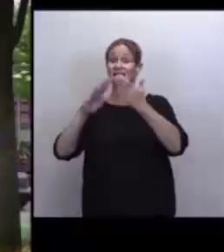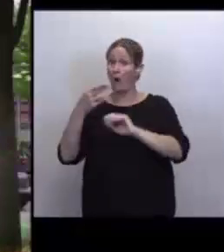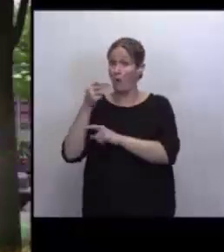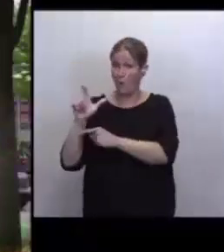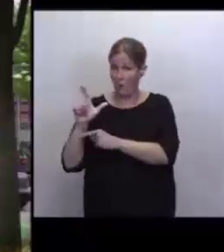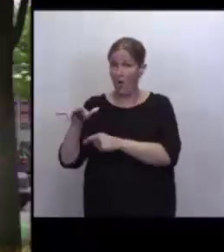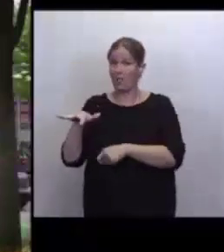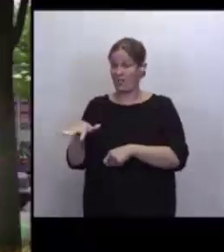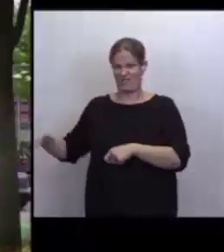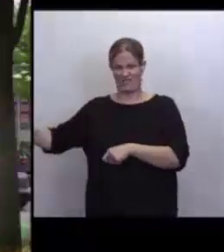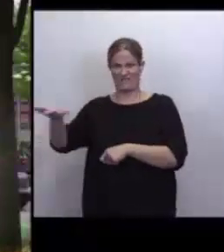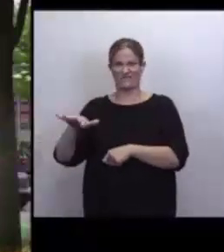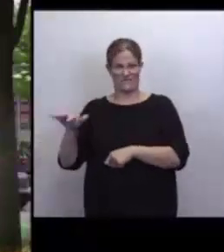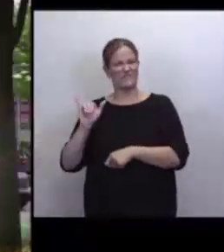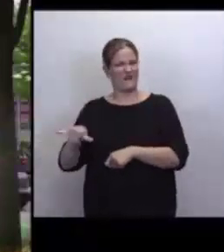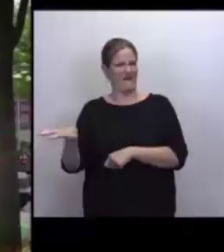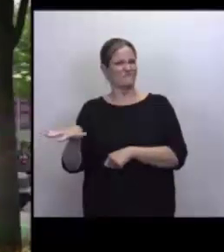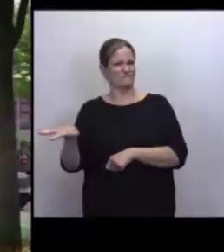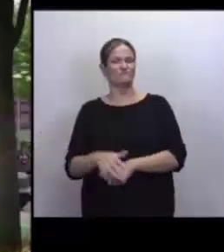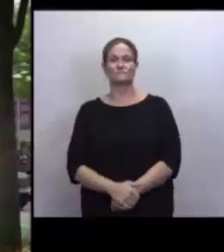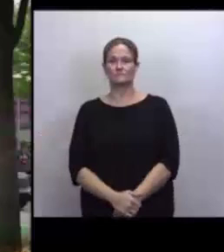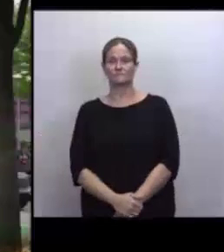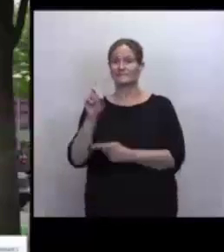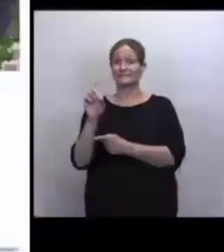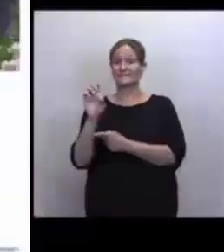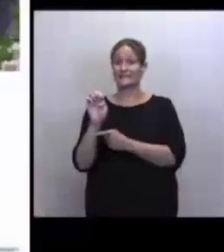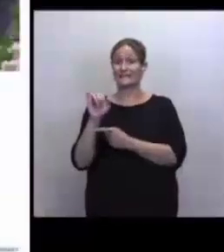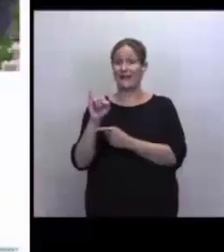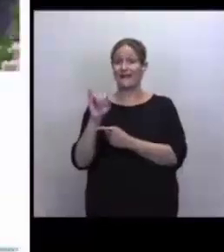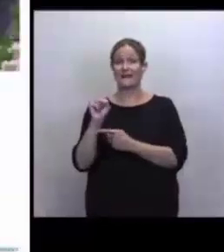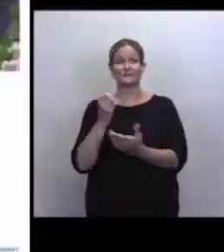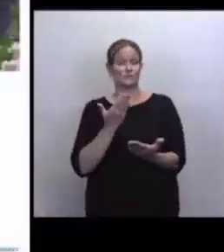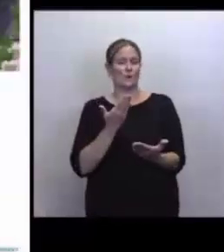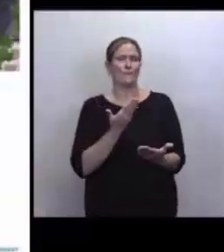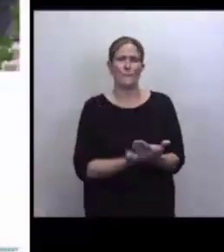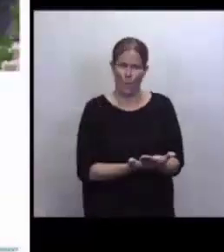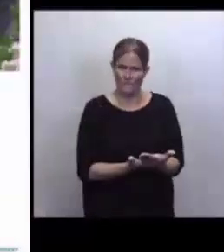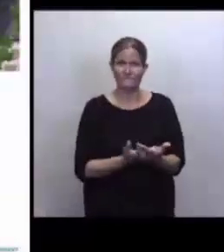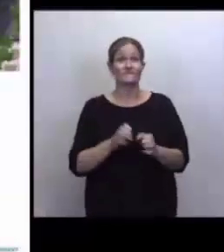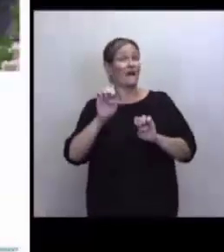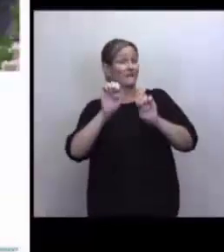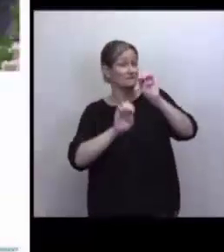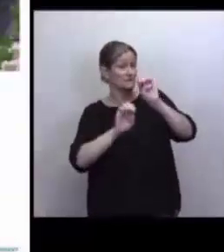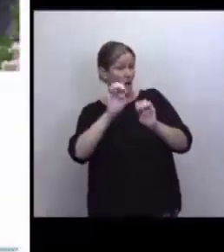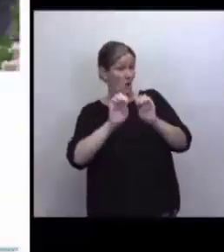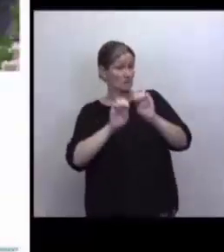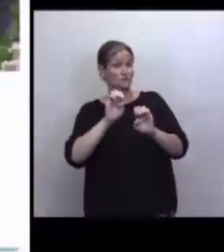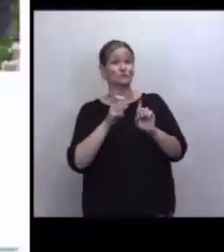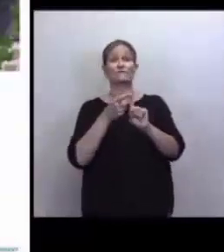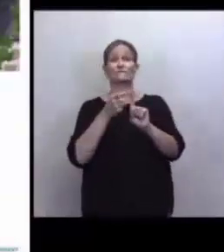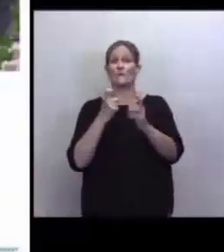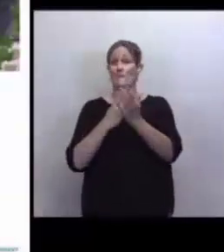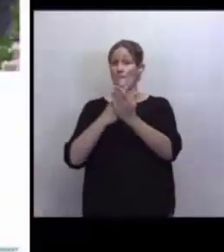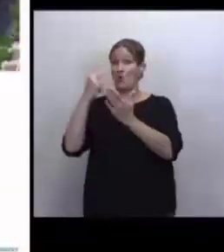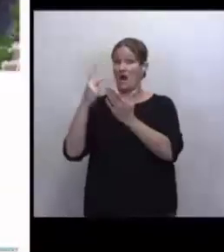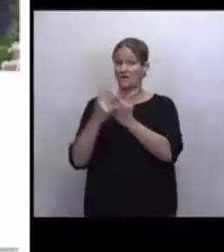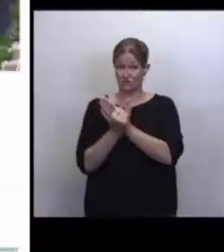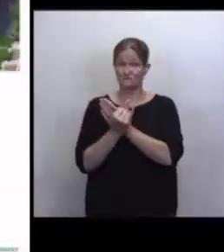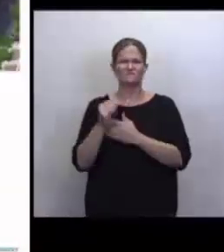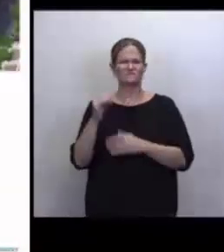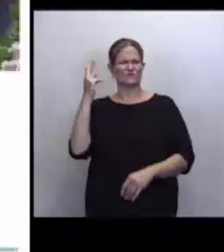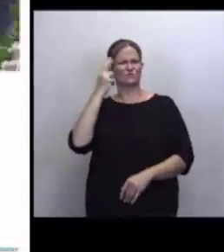en nuestra página web, así como en las bibliotecas locales y en las alcaldías de Syracuse.